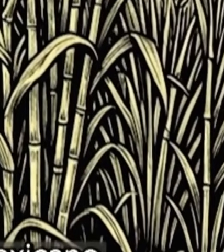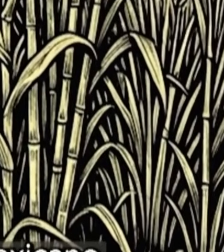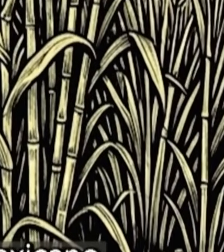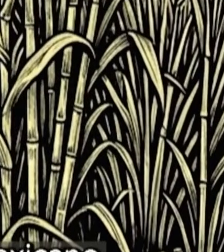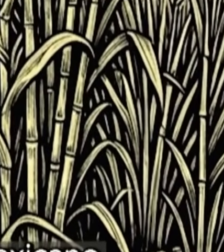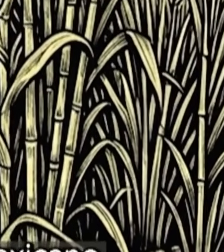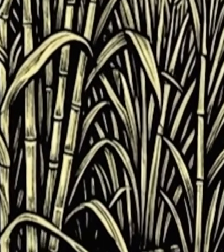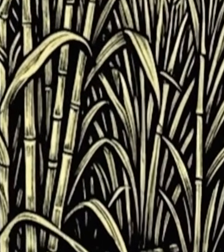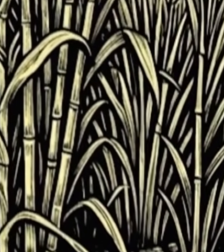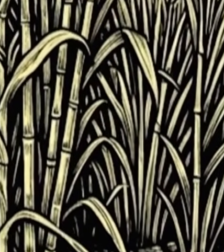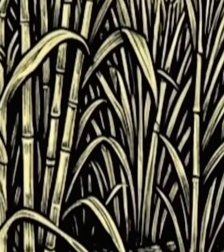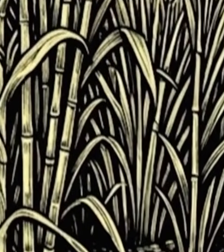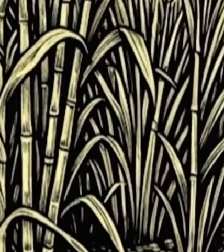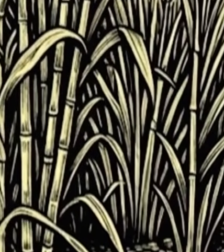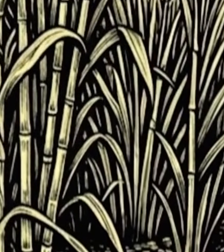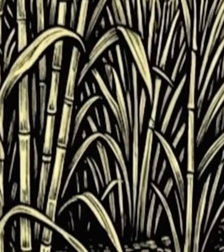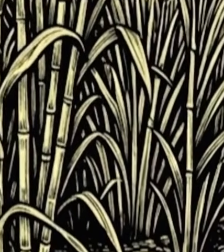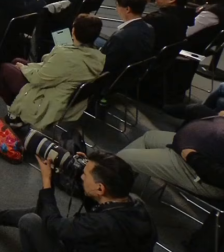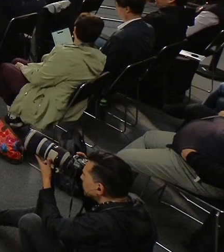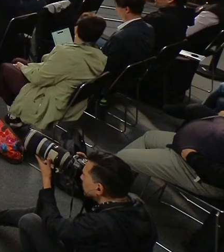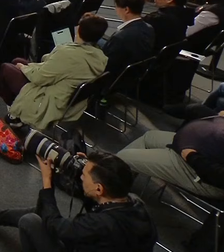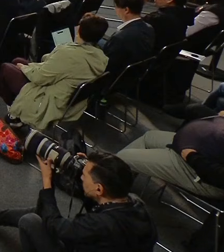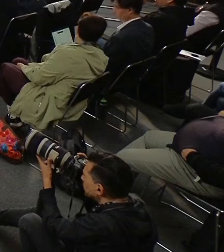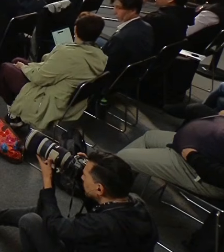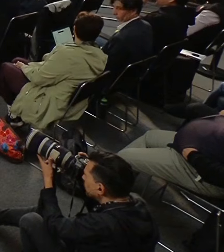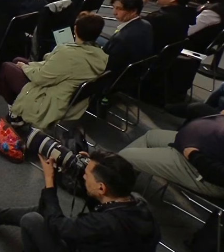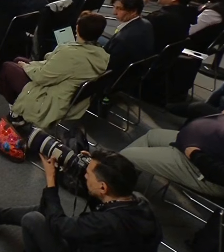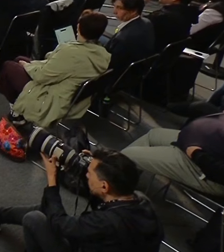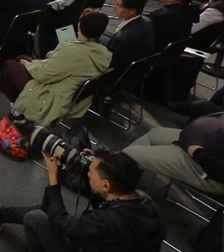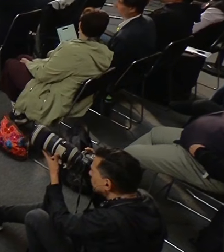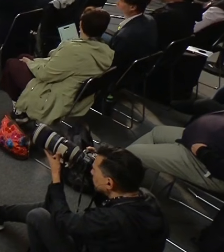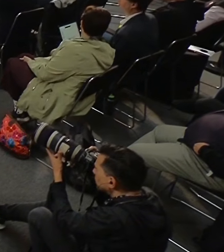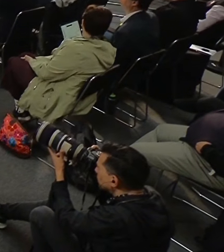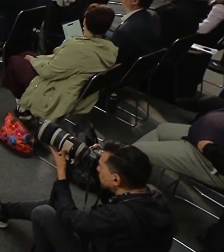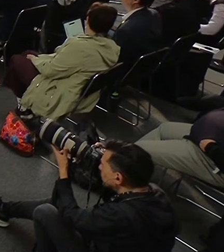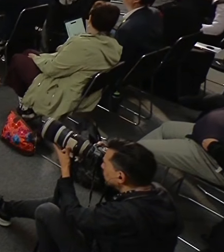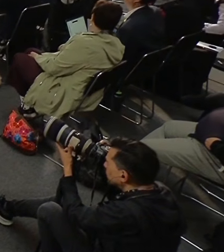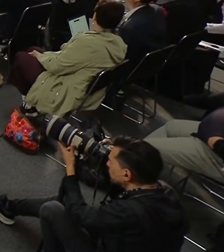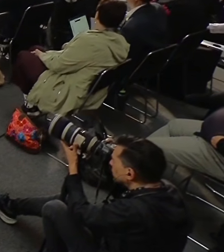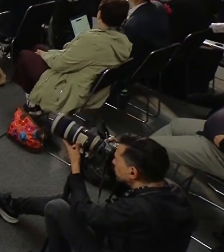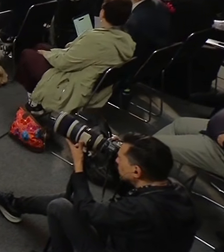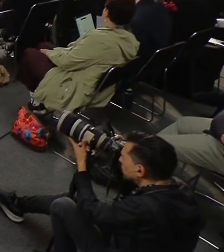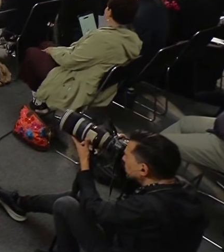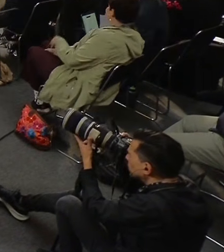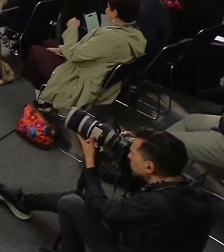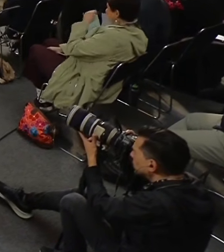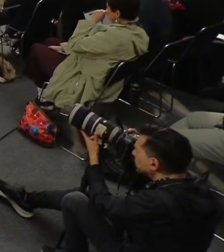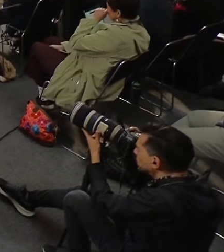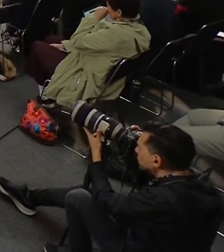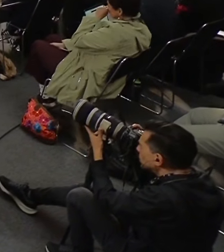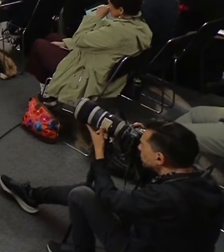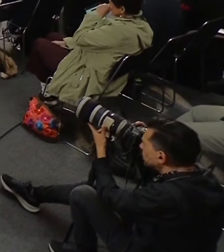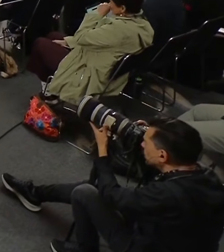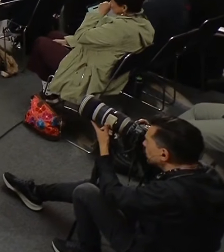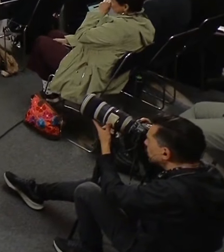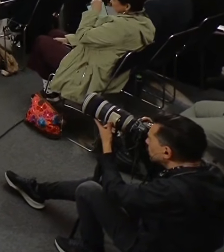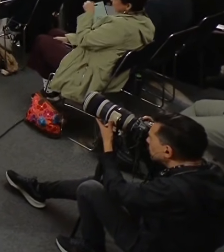humanismo mexicano. Gracias. Gracias, buen día.